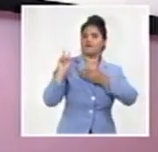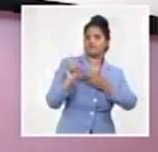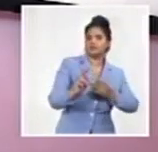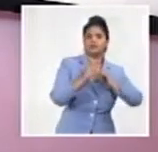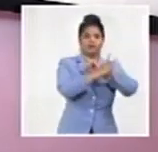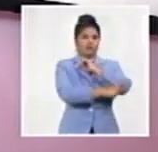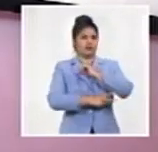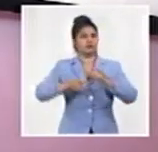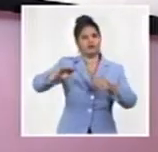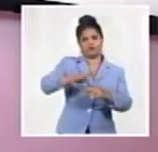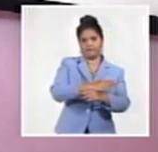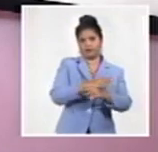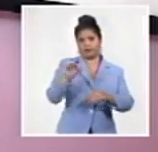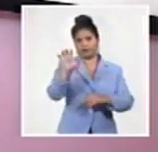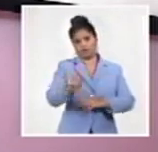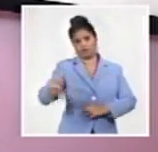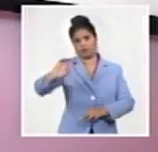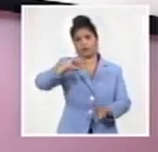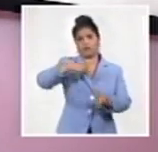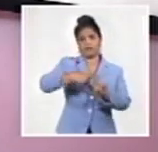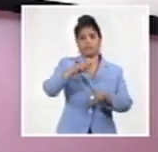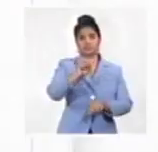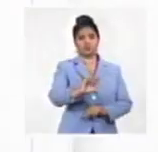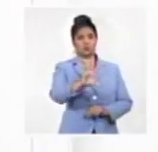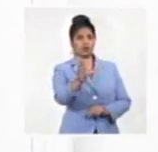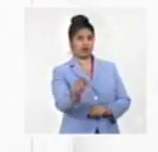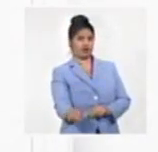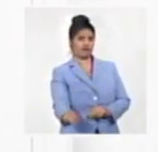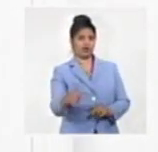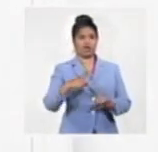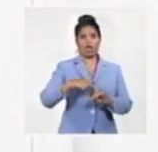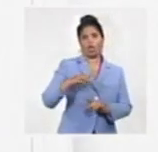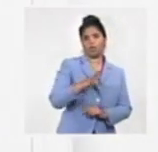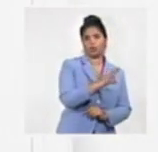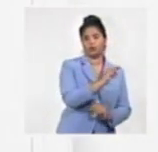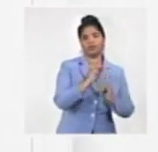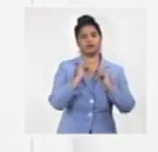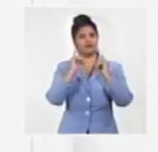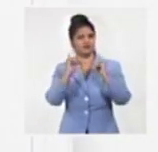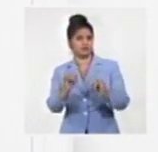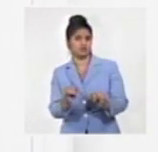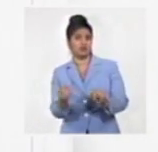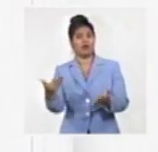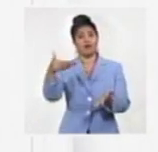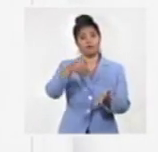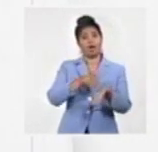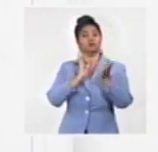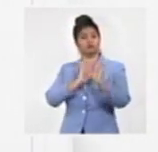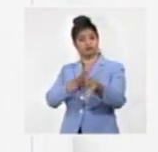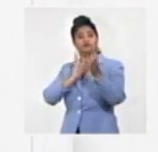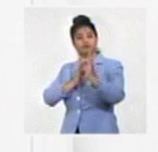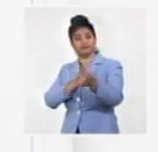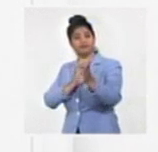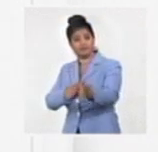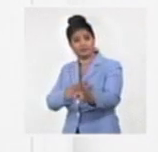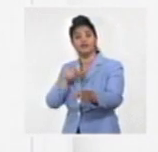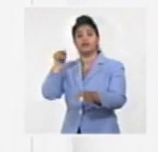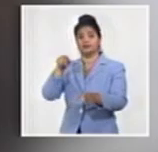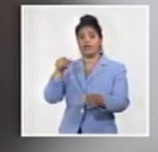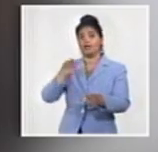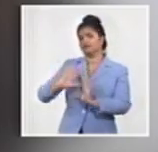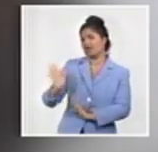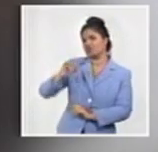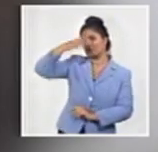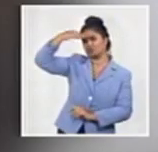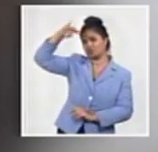por países de Eurasia y África. A través de su cuenta en Twitter, el mandatario refirió: rumbo a la salida del sol, dejamos atrás